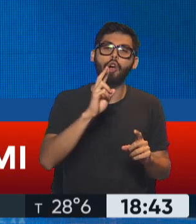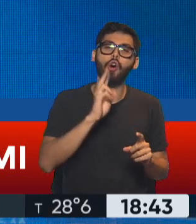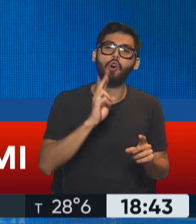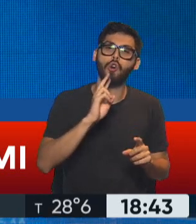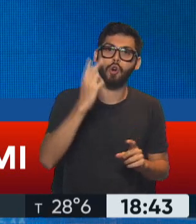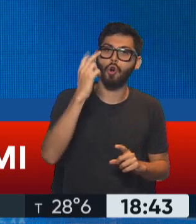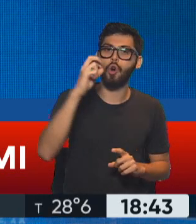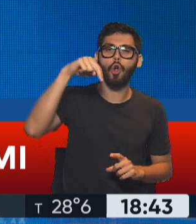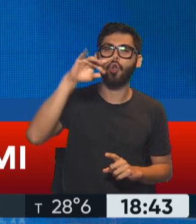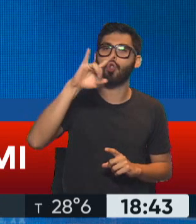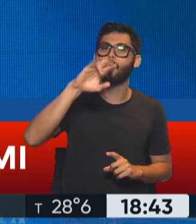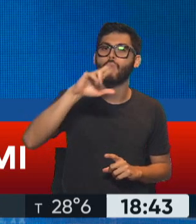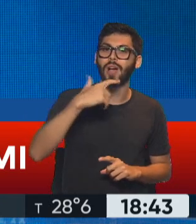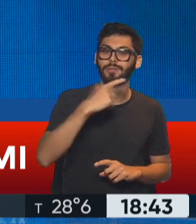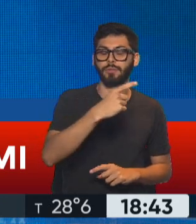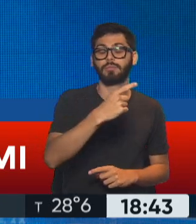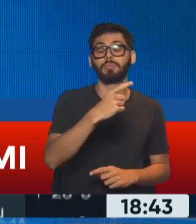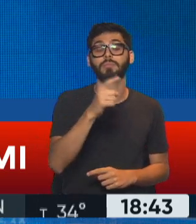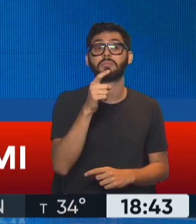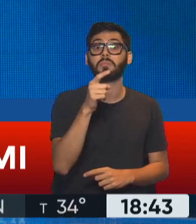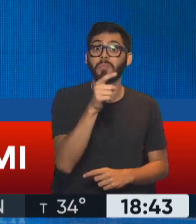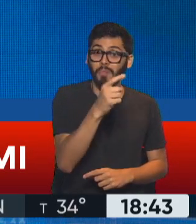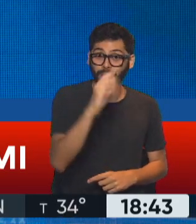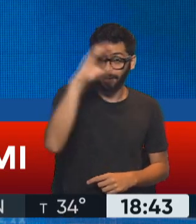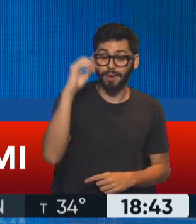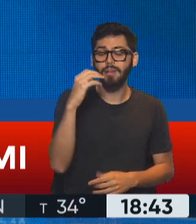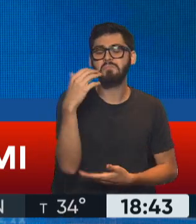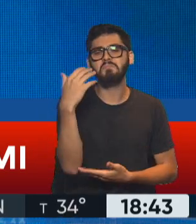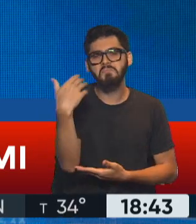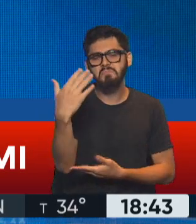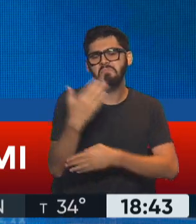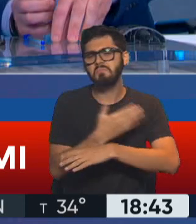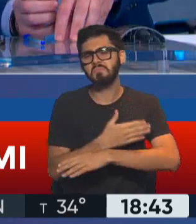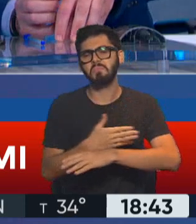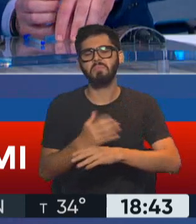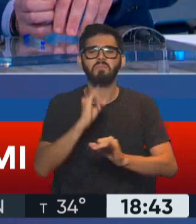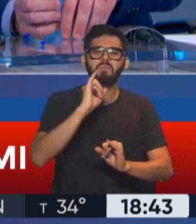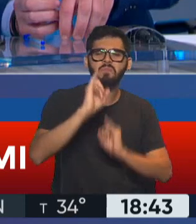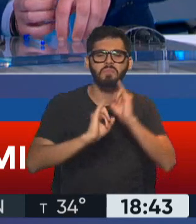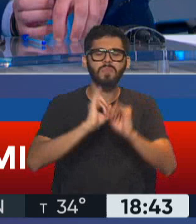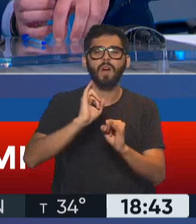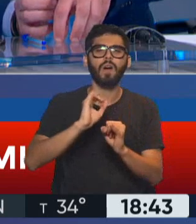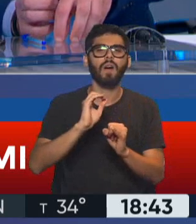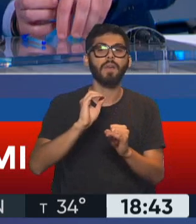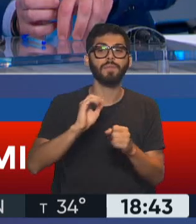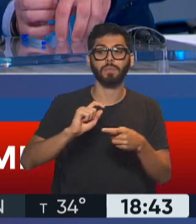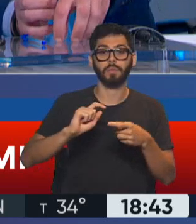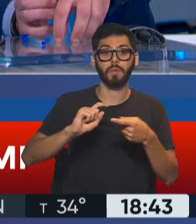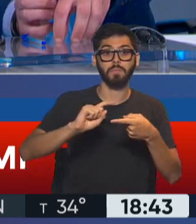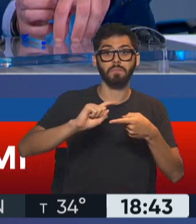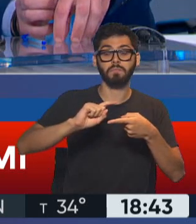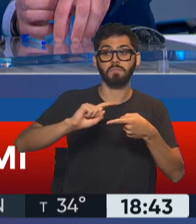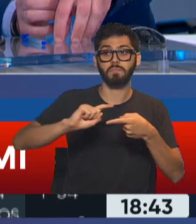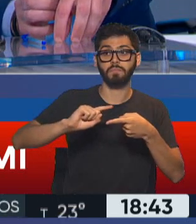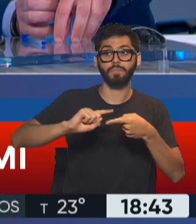Ahí hizo una visión, una presentación, una lectura de cómo las políticas de ajuste